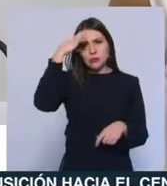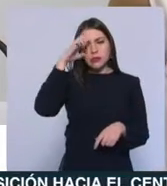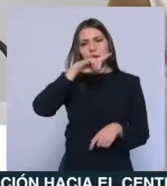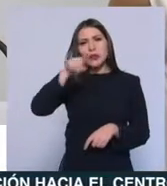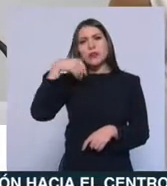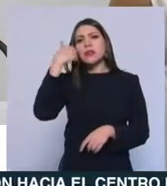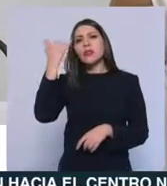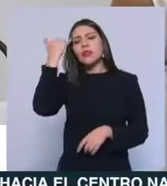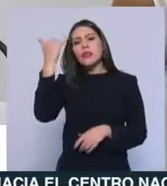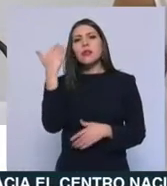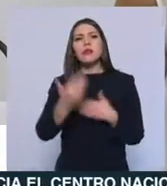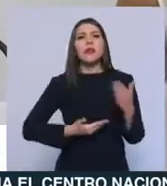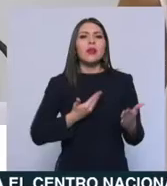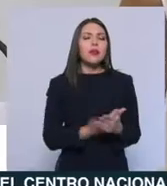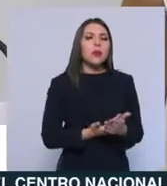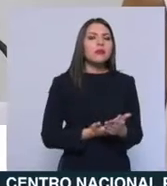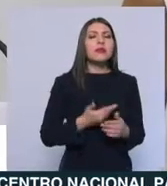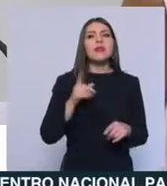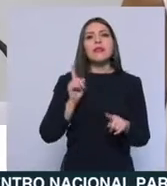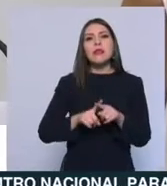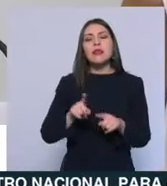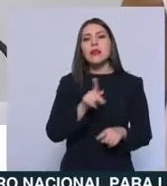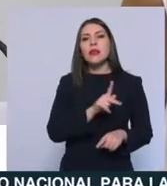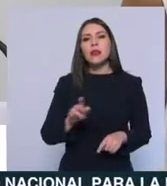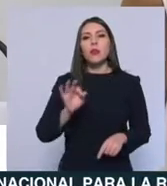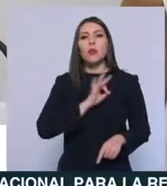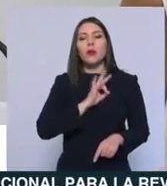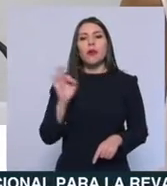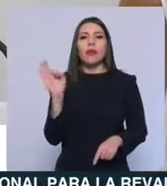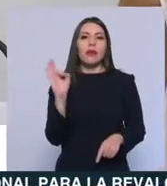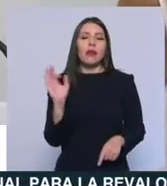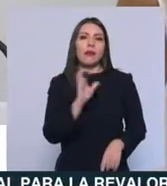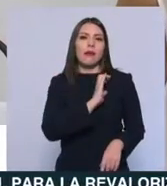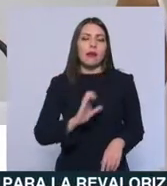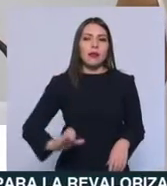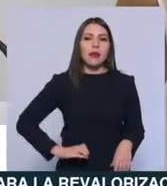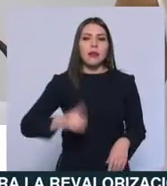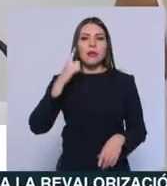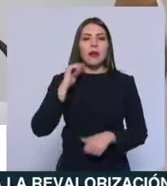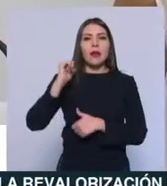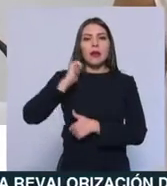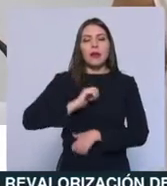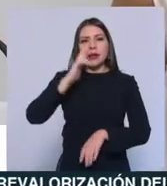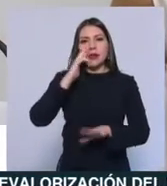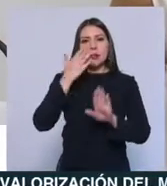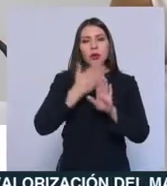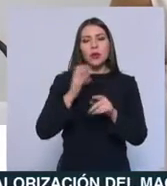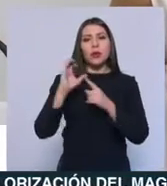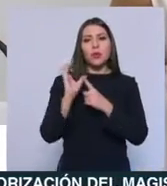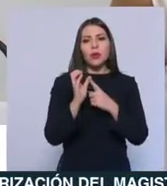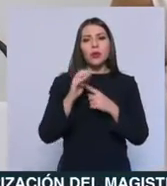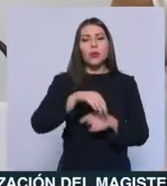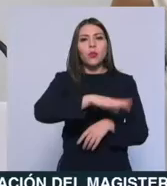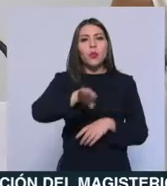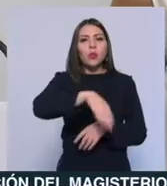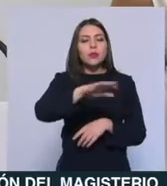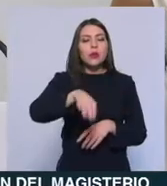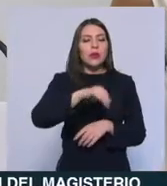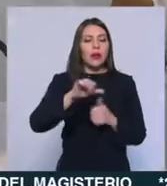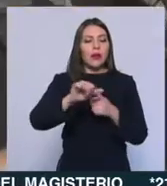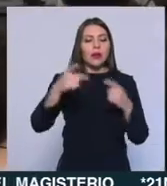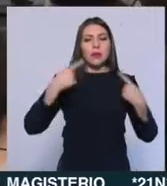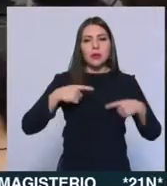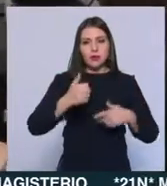de candidatos a ocupar el cargo de comisionado o comisionada de búsqueda de personas de la Ciudad de